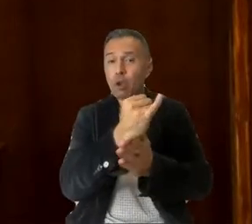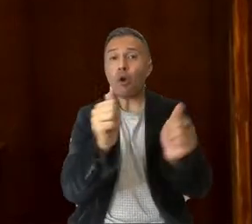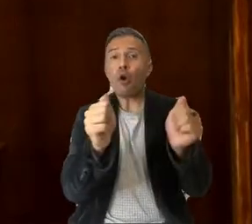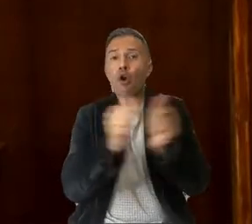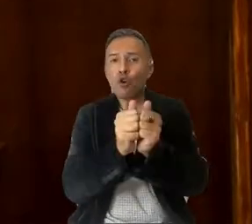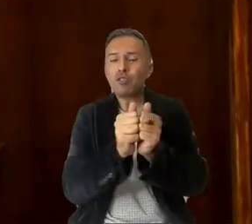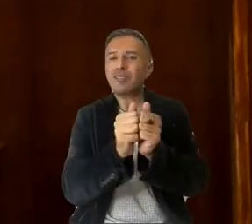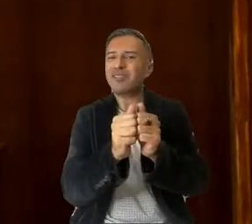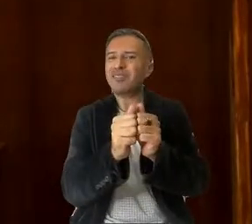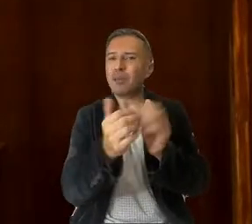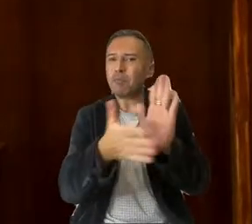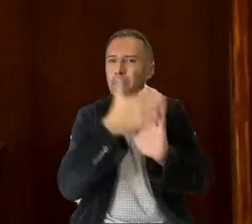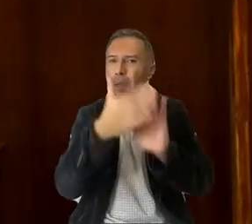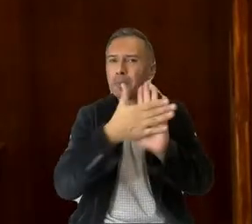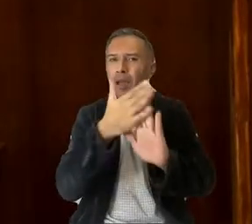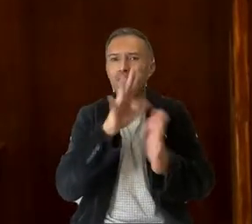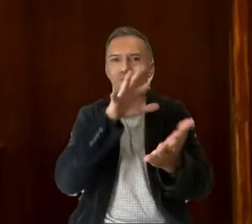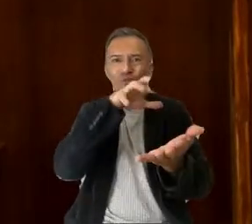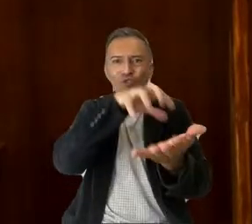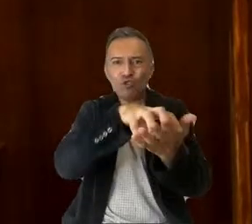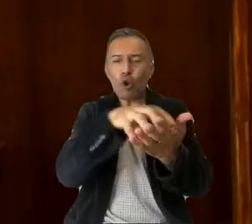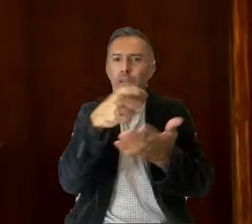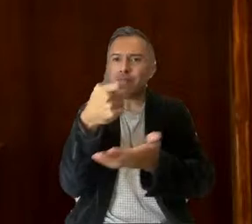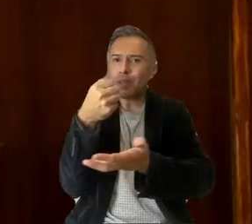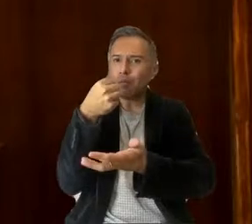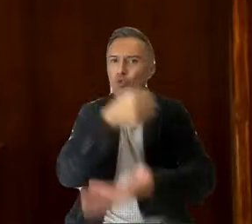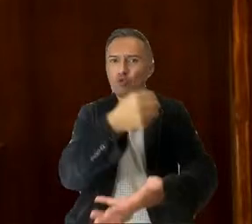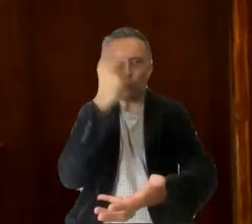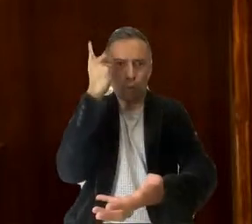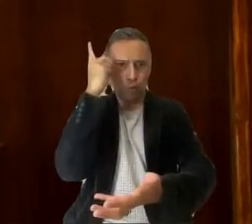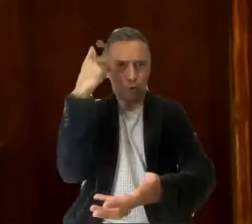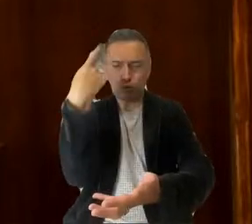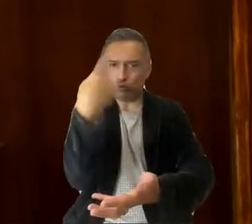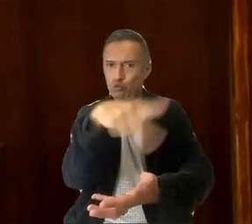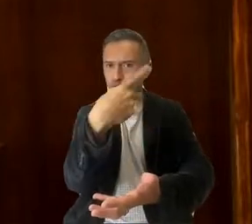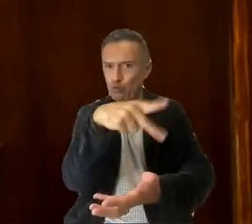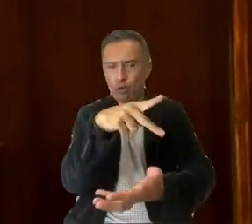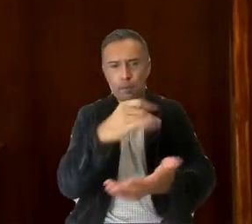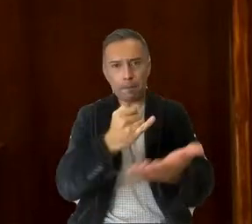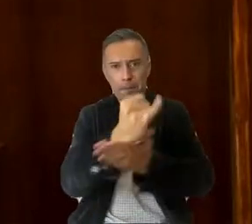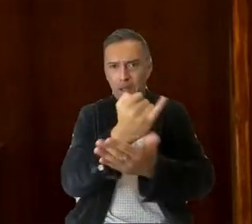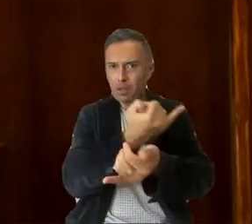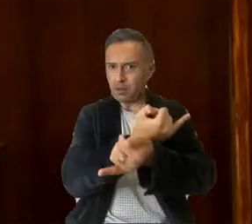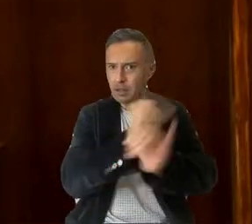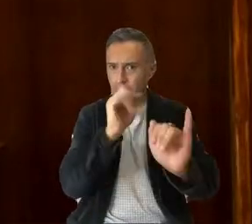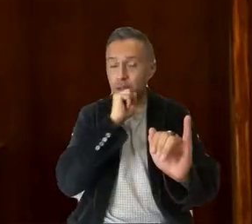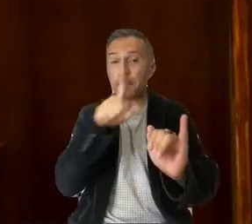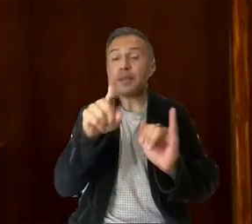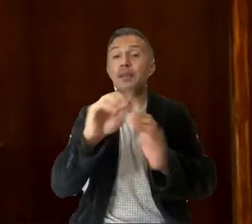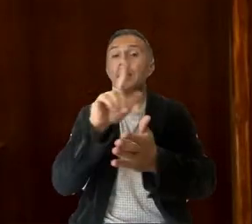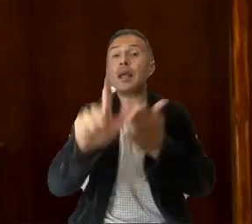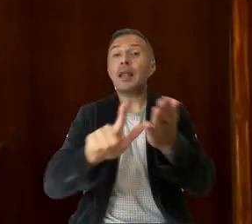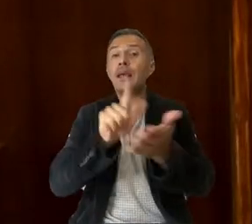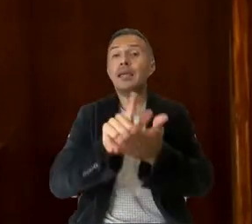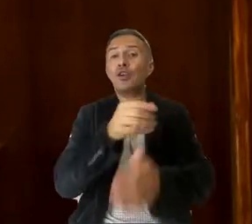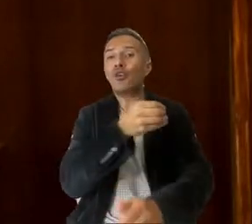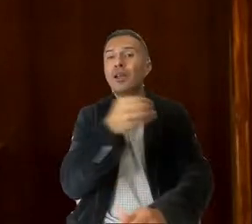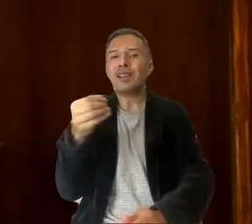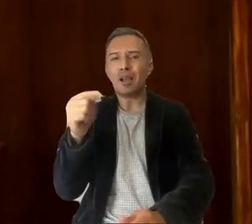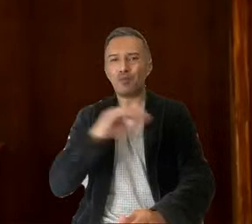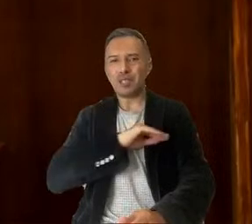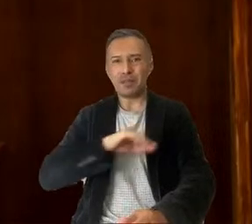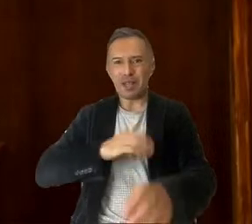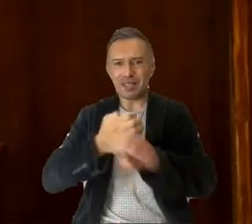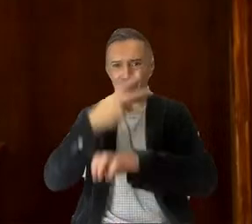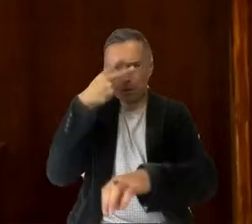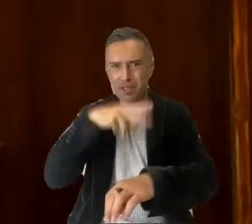y autonomía completa, así como modificar la ley orgánica municipal del Estado